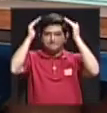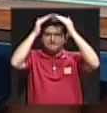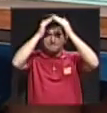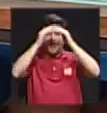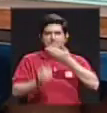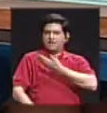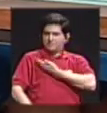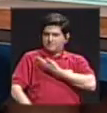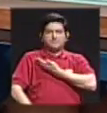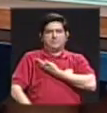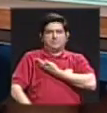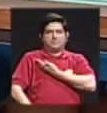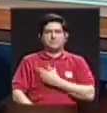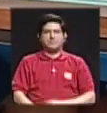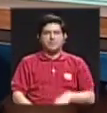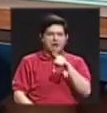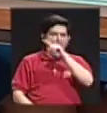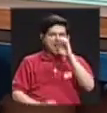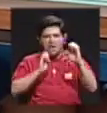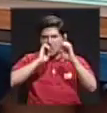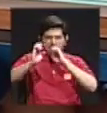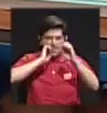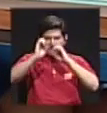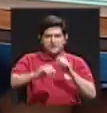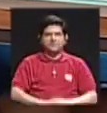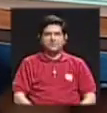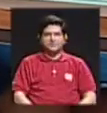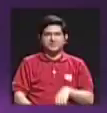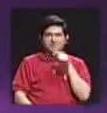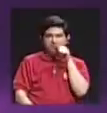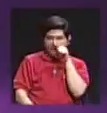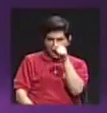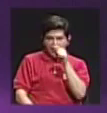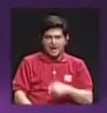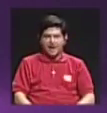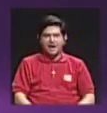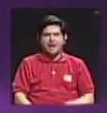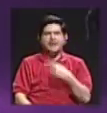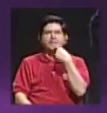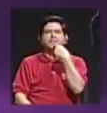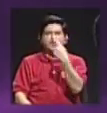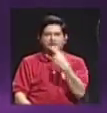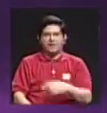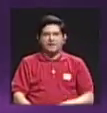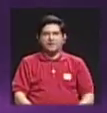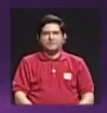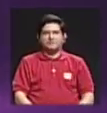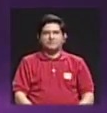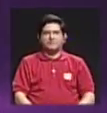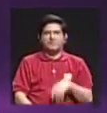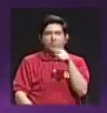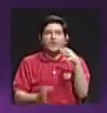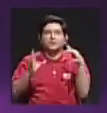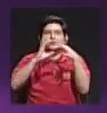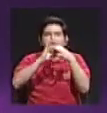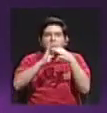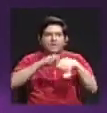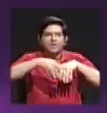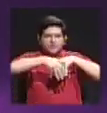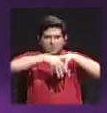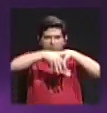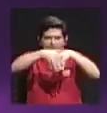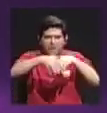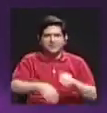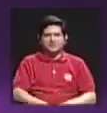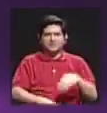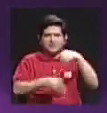Francisco le hacen una entrevista y él hace esa aseveración. Cuando usted relaciona la marcha con